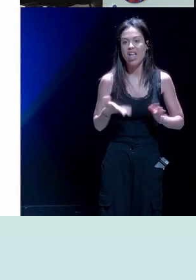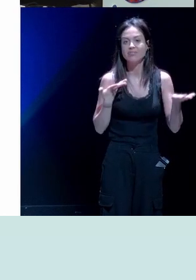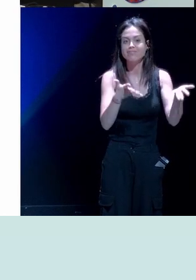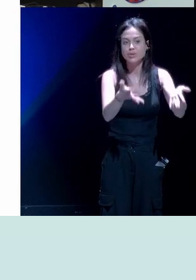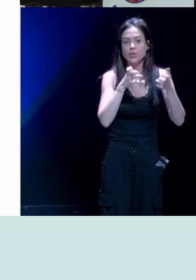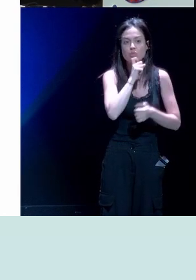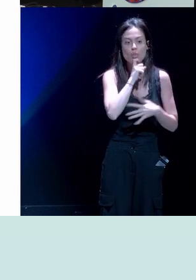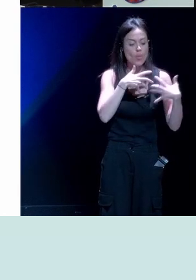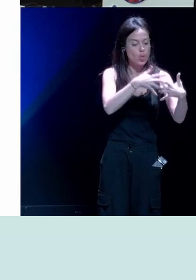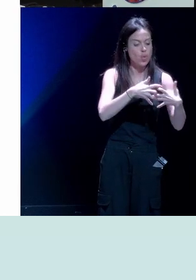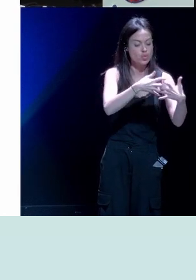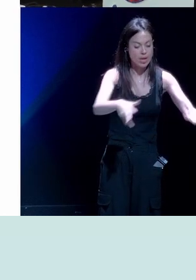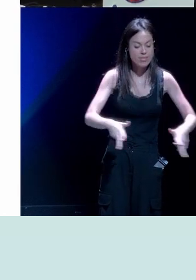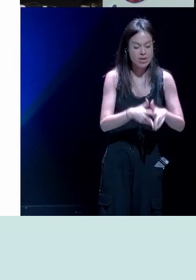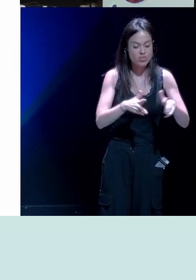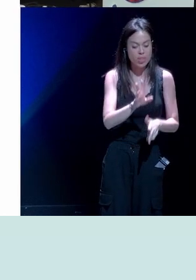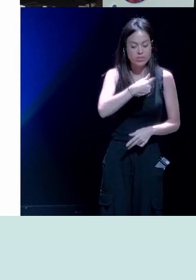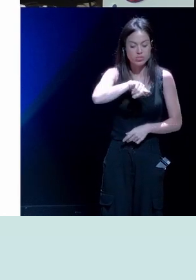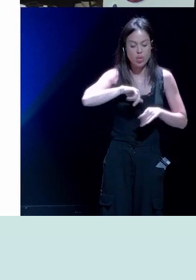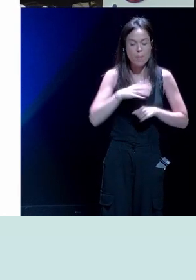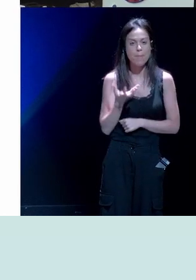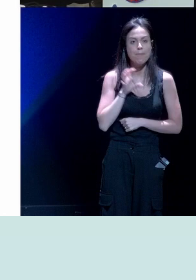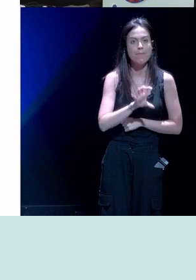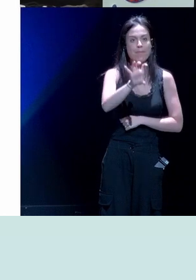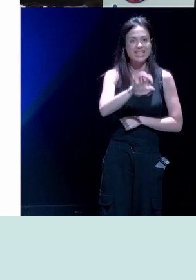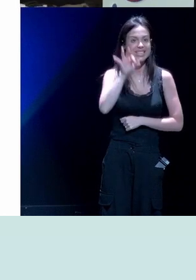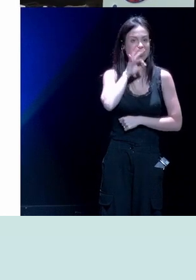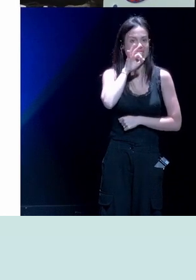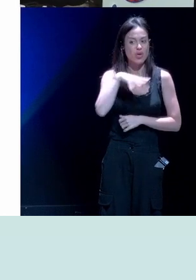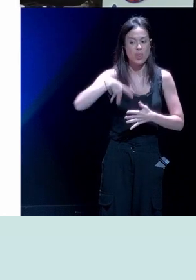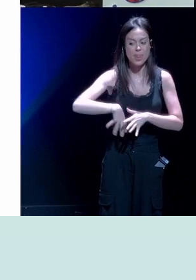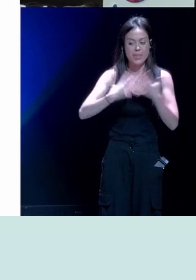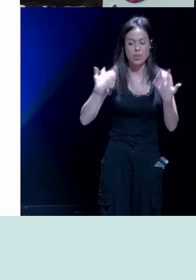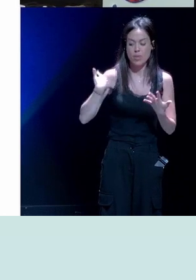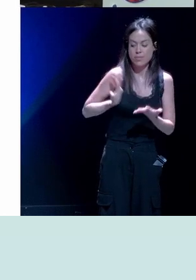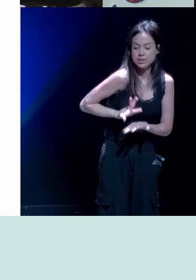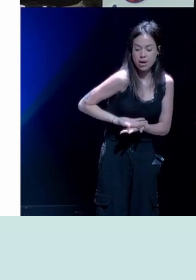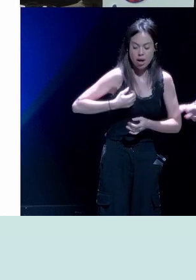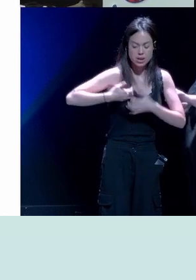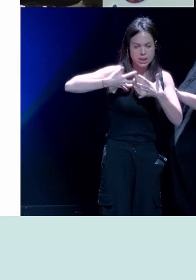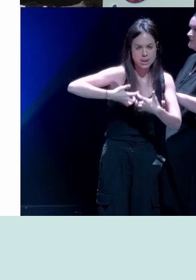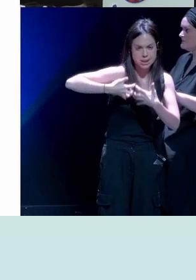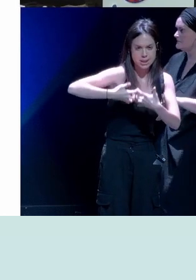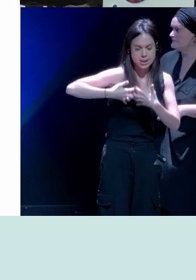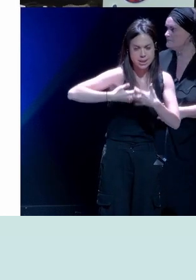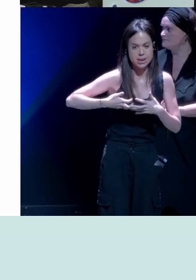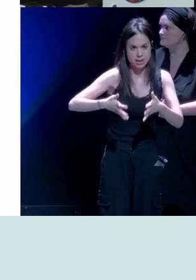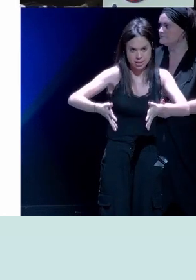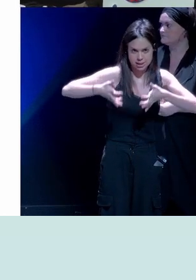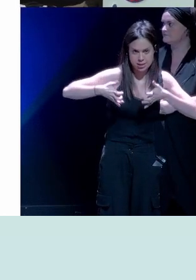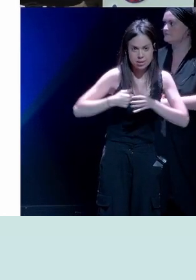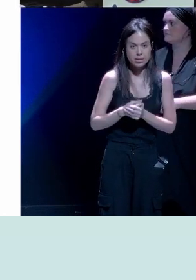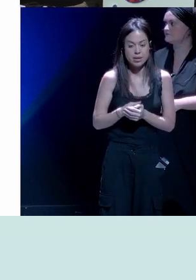social que se ha desarrollado en nuestro país desde el siglo XIX y sobre todo a partir de principios del